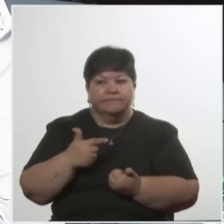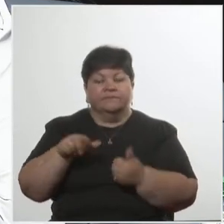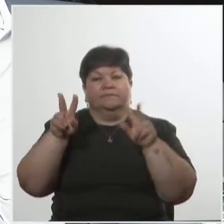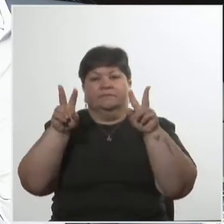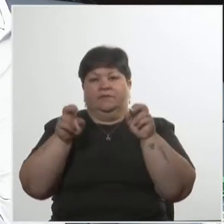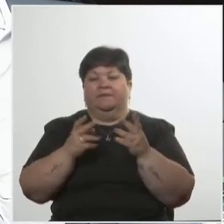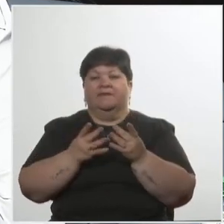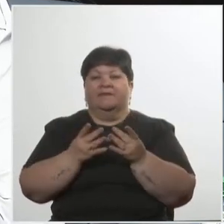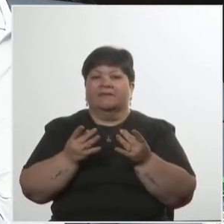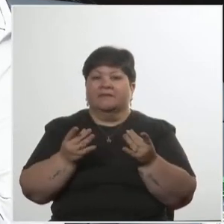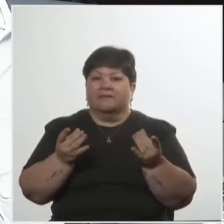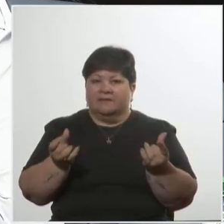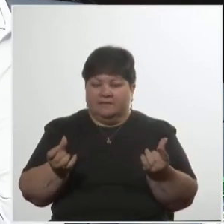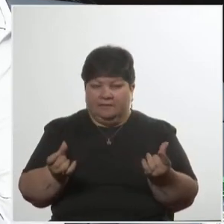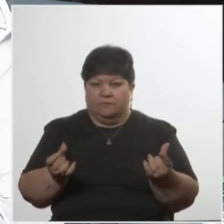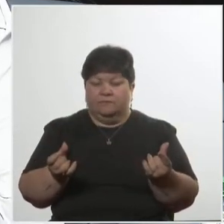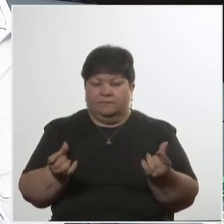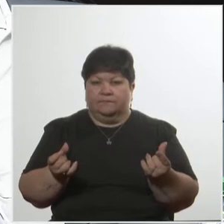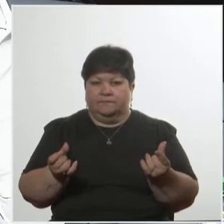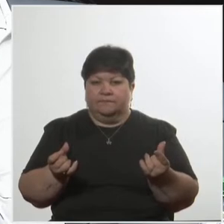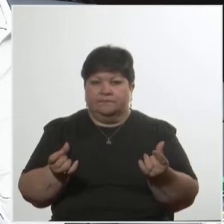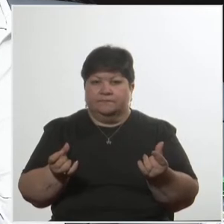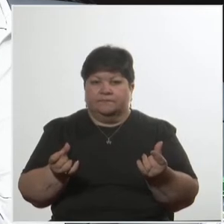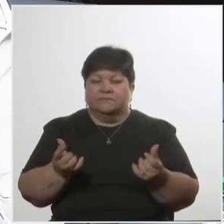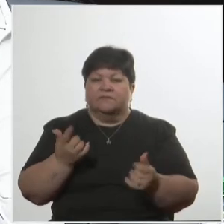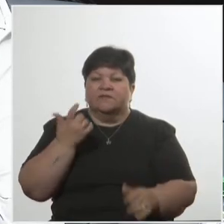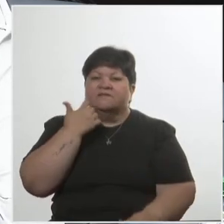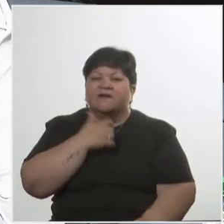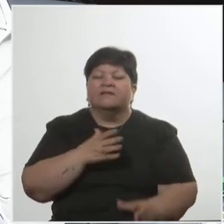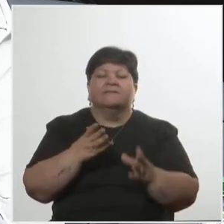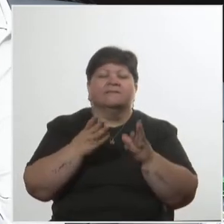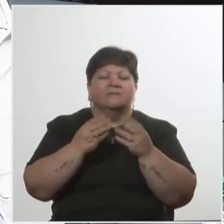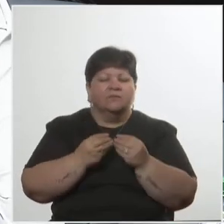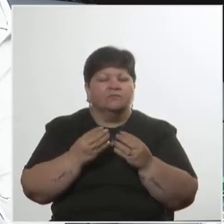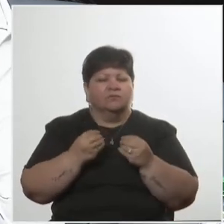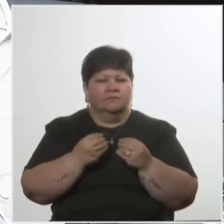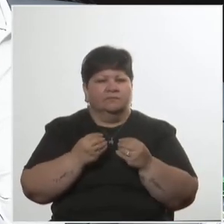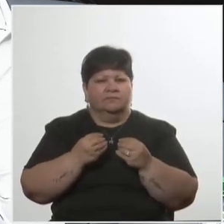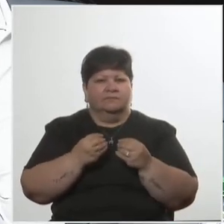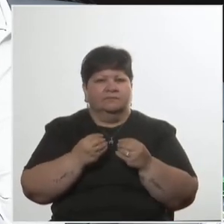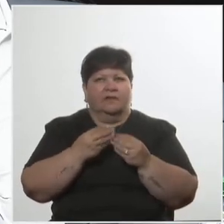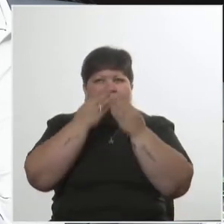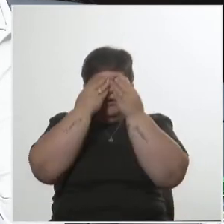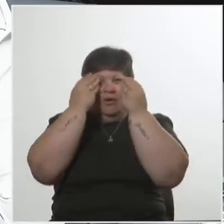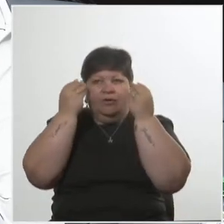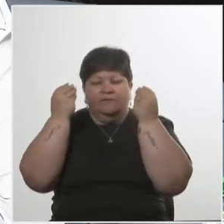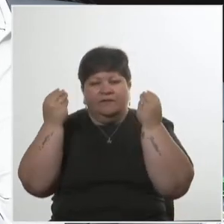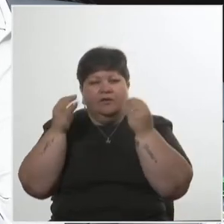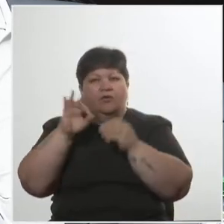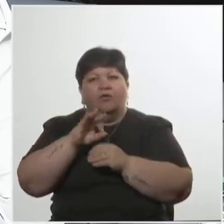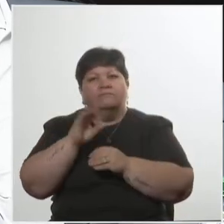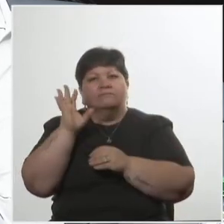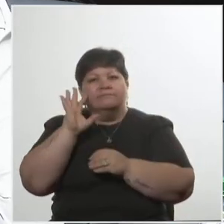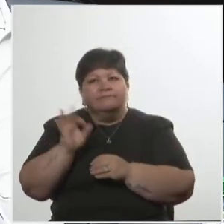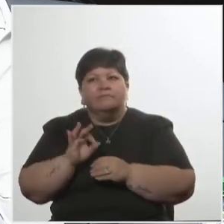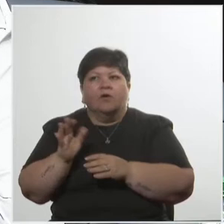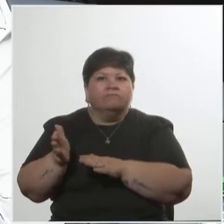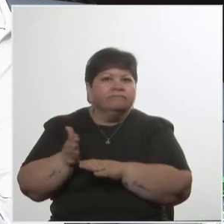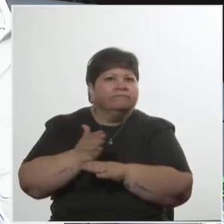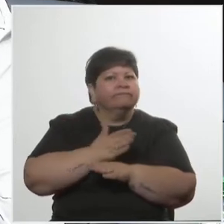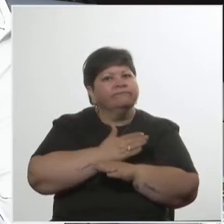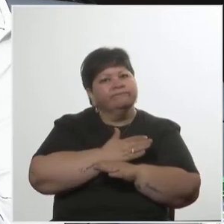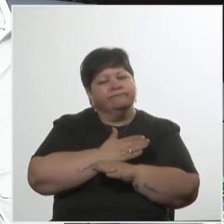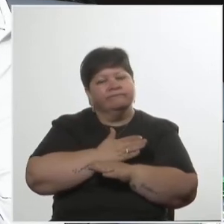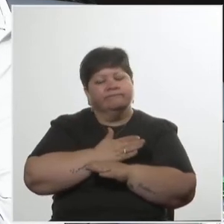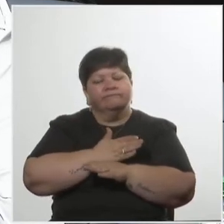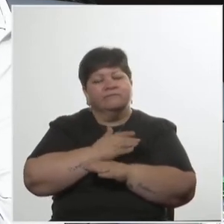como le dije y por eso todavía nos falta mucho para pasar la página entonces Y esta discusión